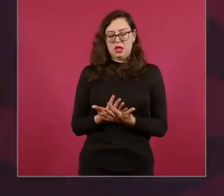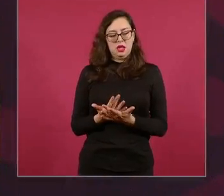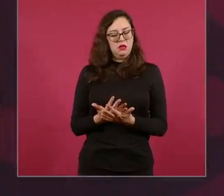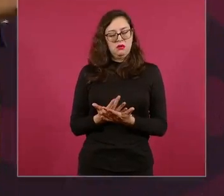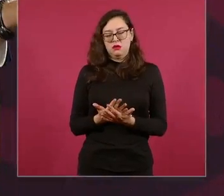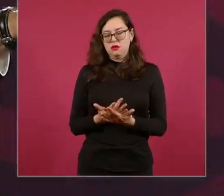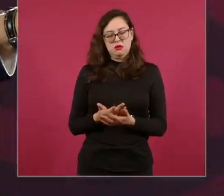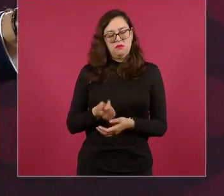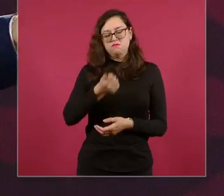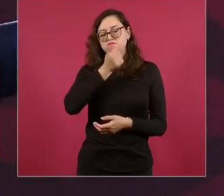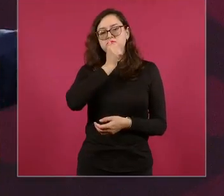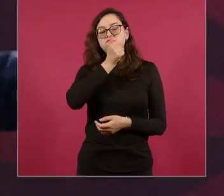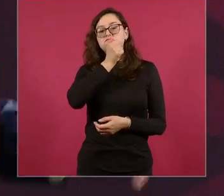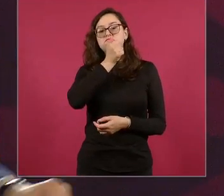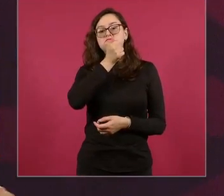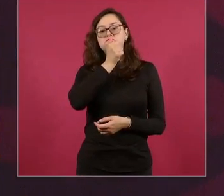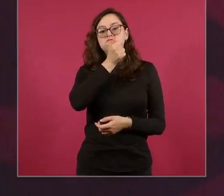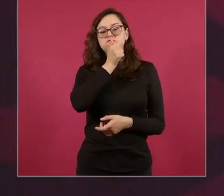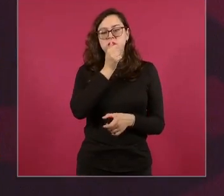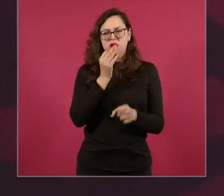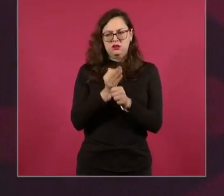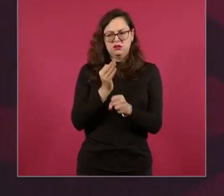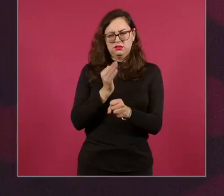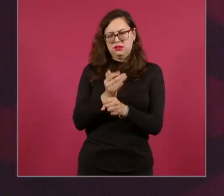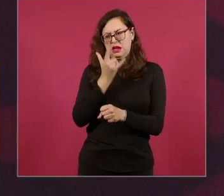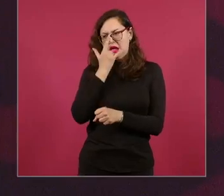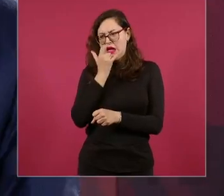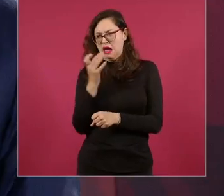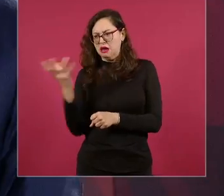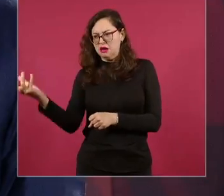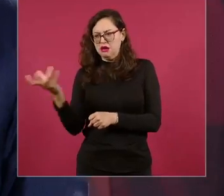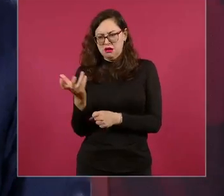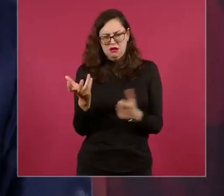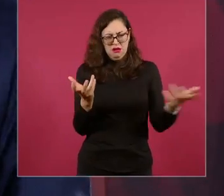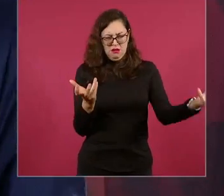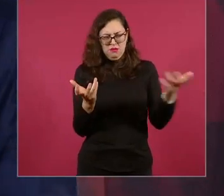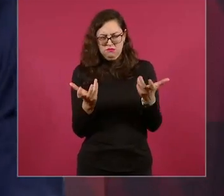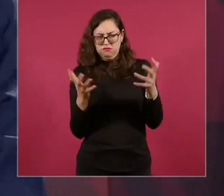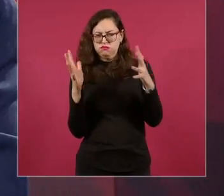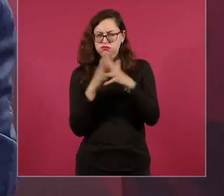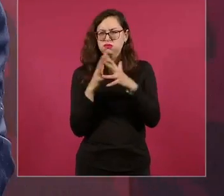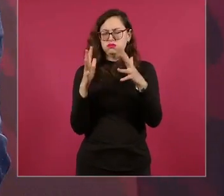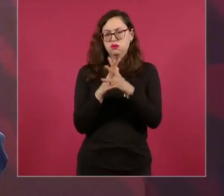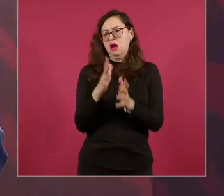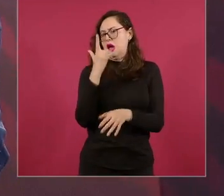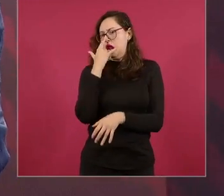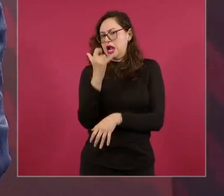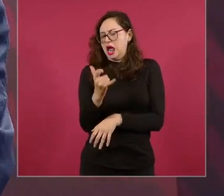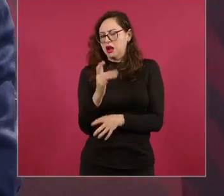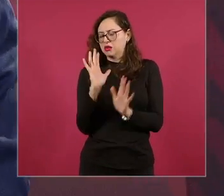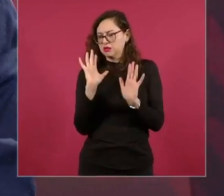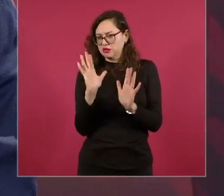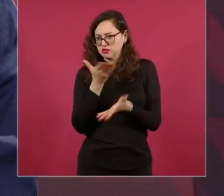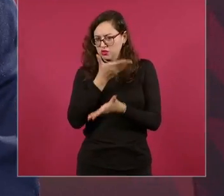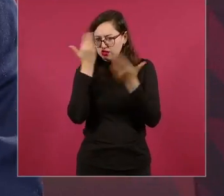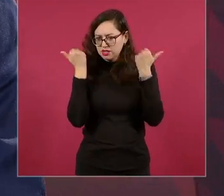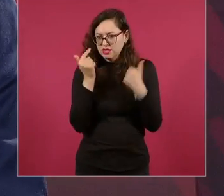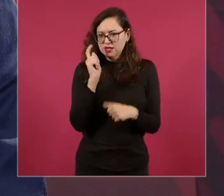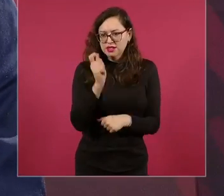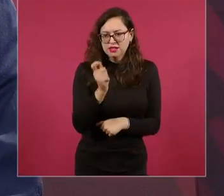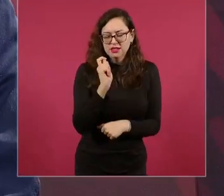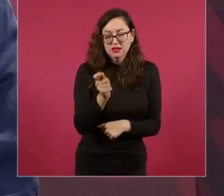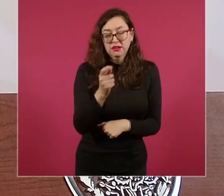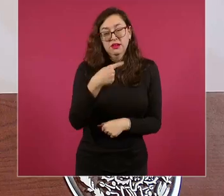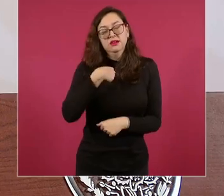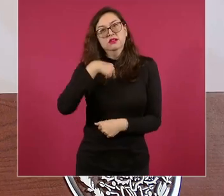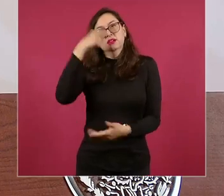un enfrentamiento espero que sea